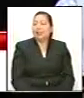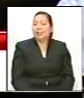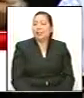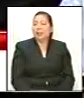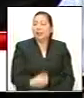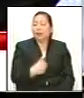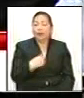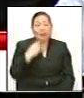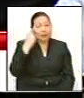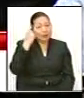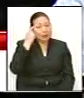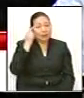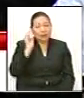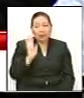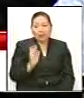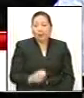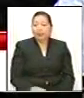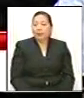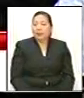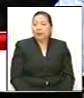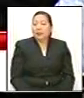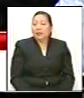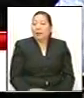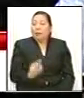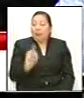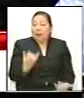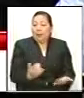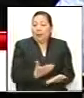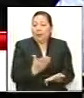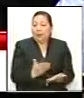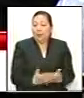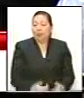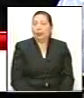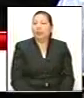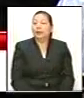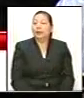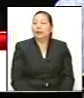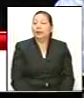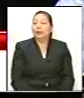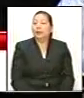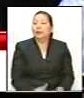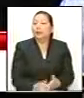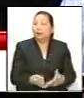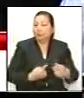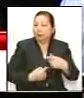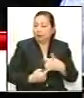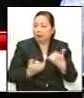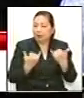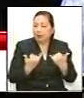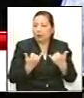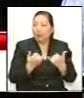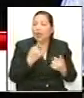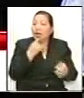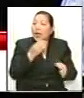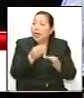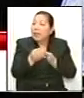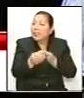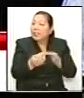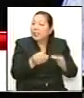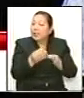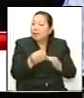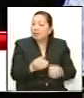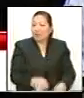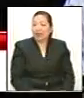Yo pienso, por esa situación más concreta, presidente, tiene que venir acá a rendir y a